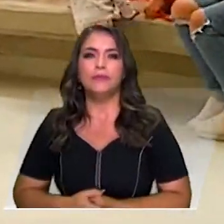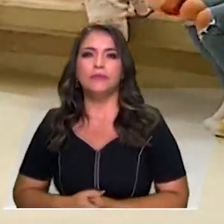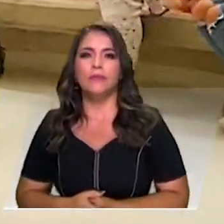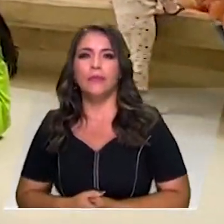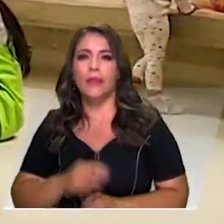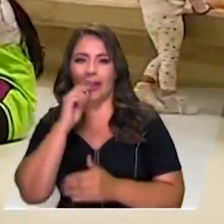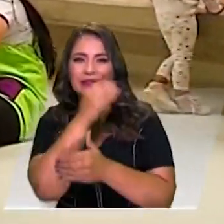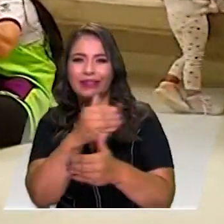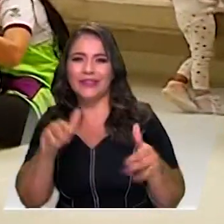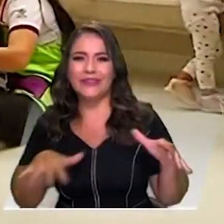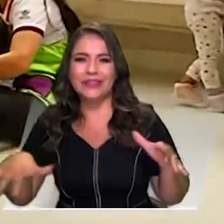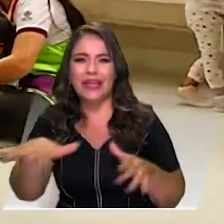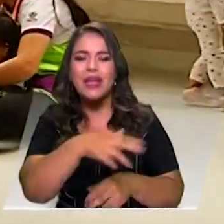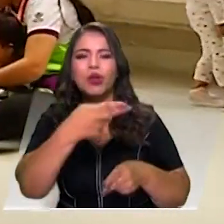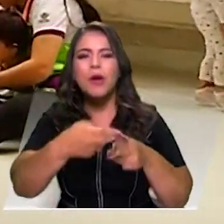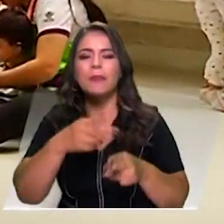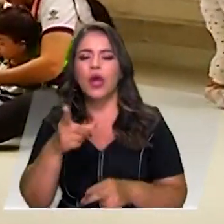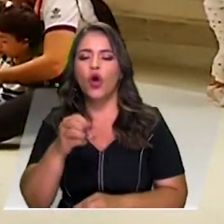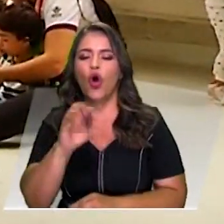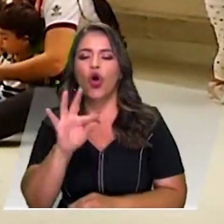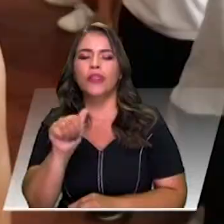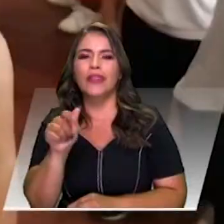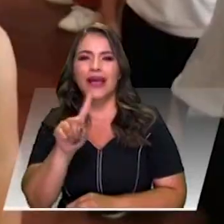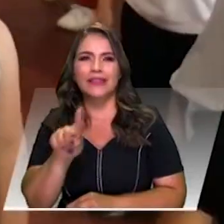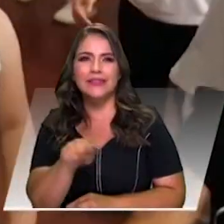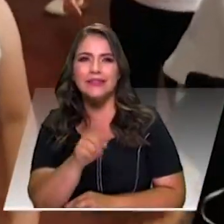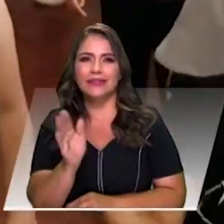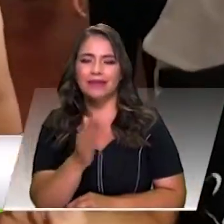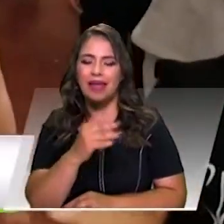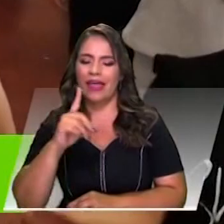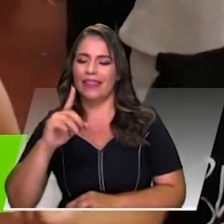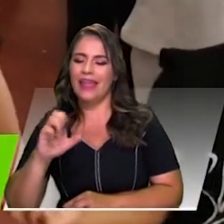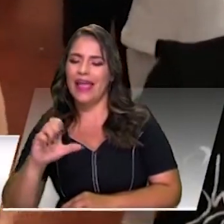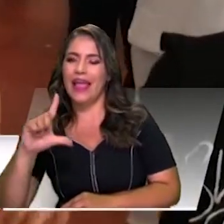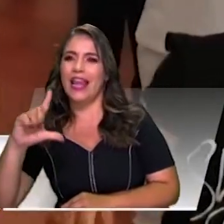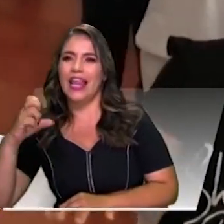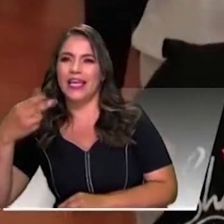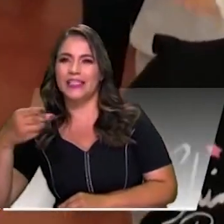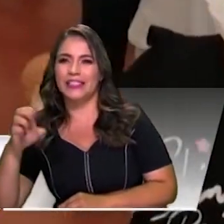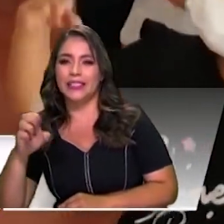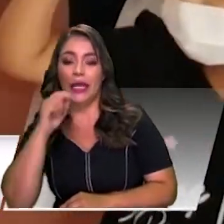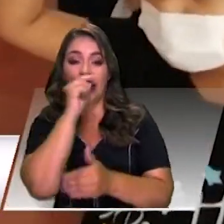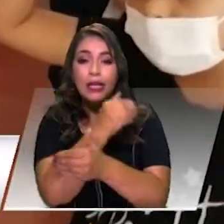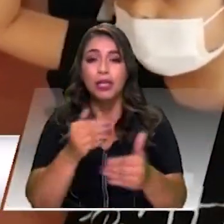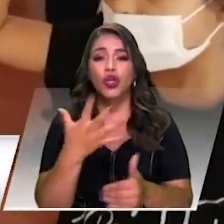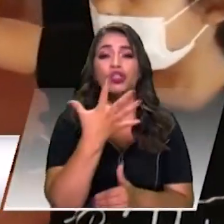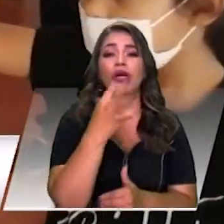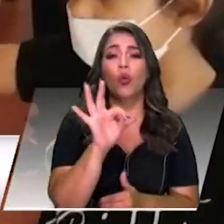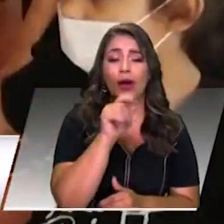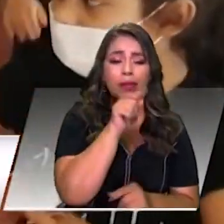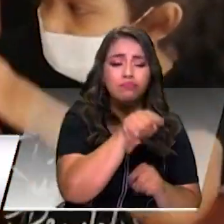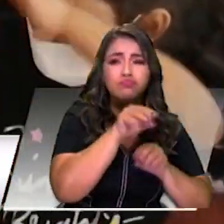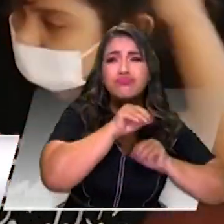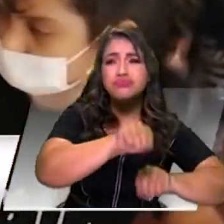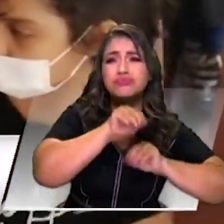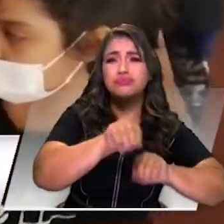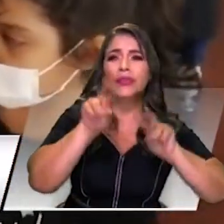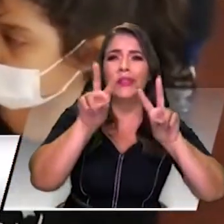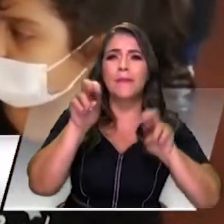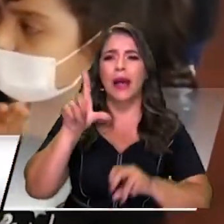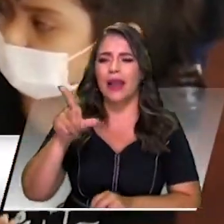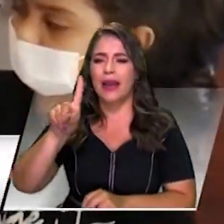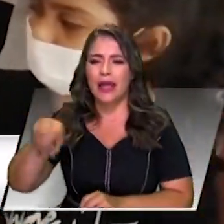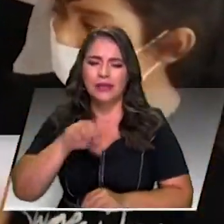infantil gota de leche de buen comienzo le apuestan a la inclusión y por eso cincuenta niños están aprendiendo lengua de señas los datos oficiales